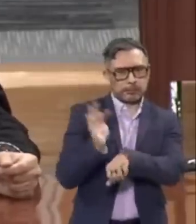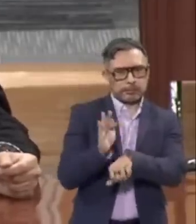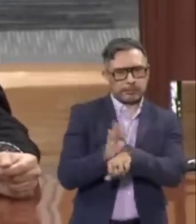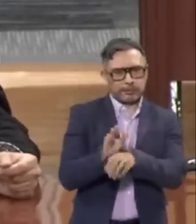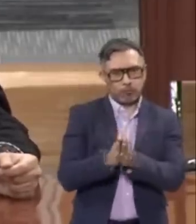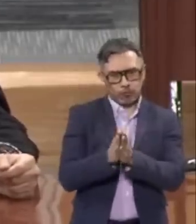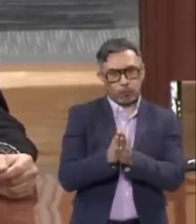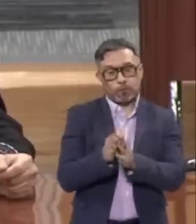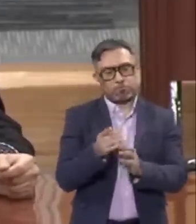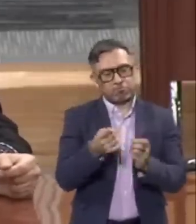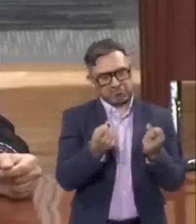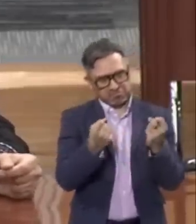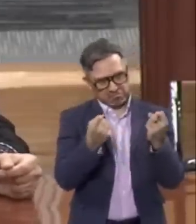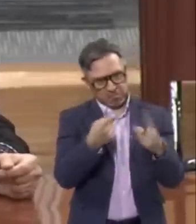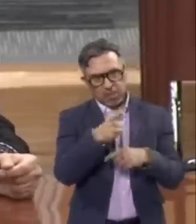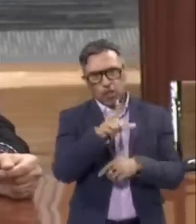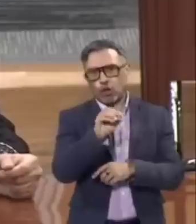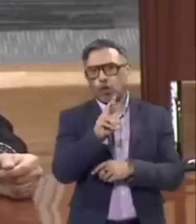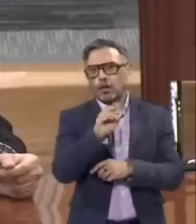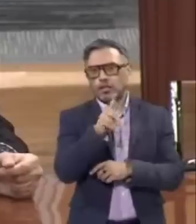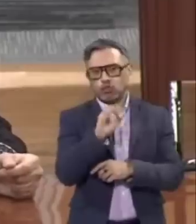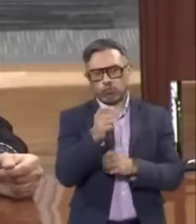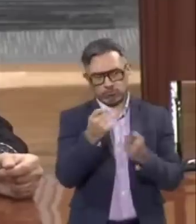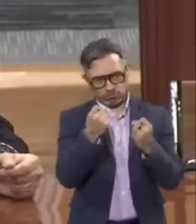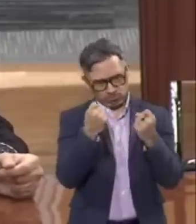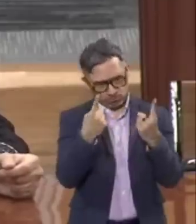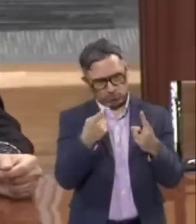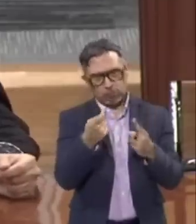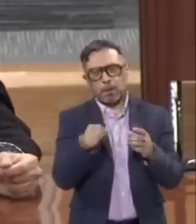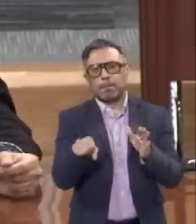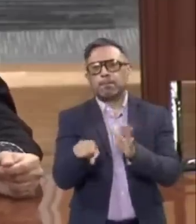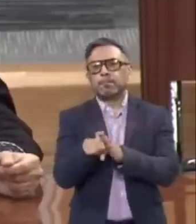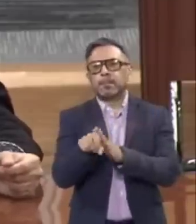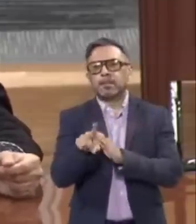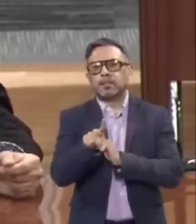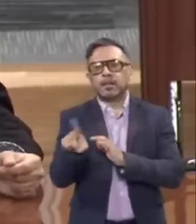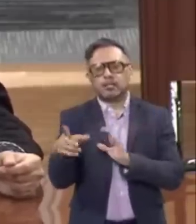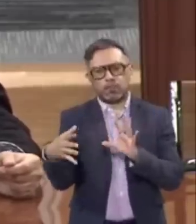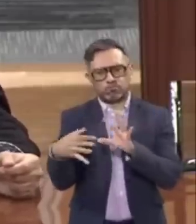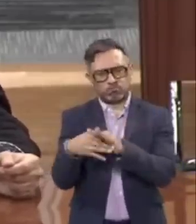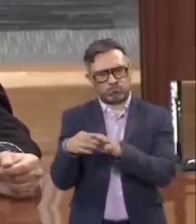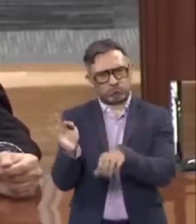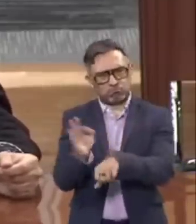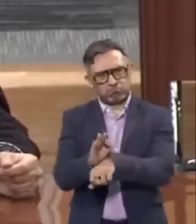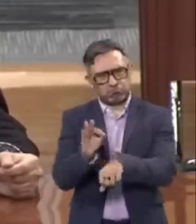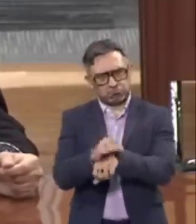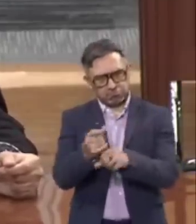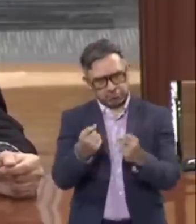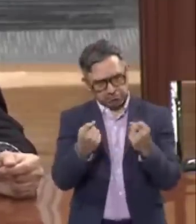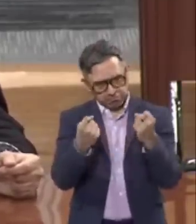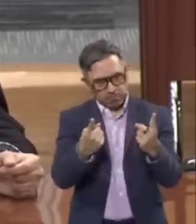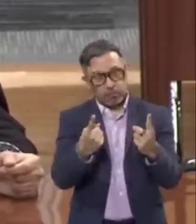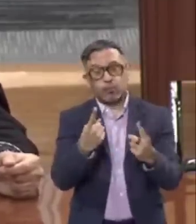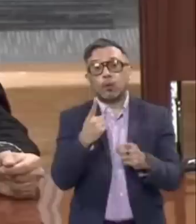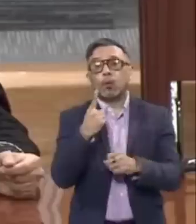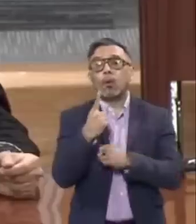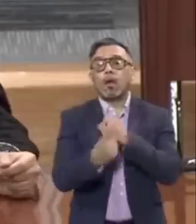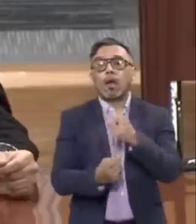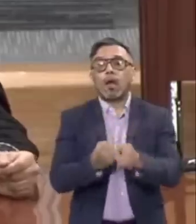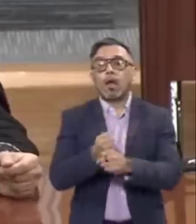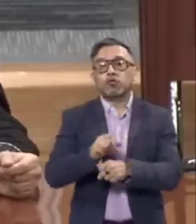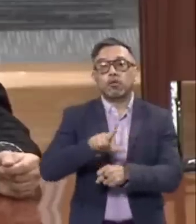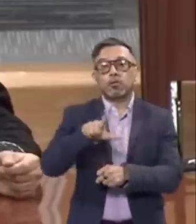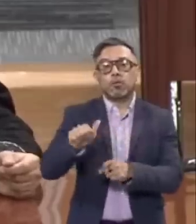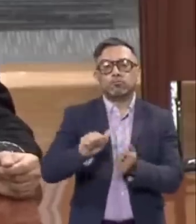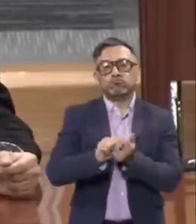reconocerle, señor Lorenzo, es su lealtad a la derecha. Y un año después ya se pavoneaba